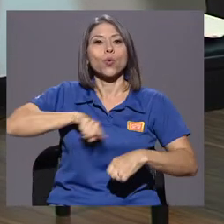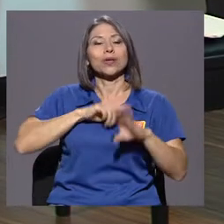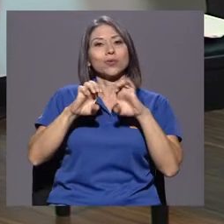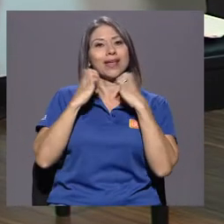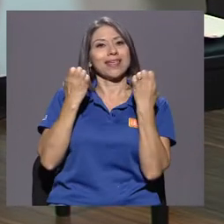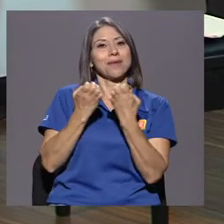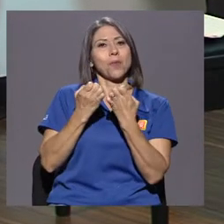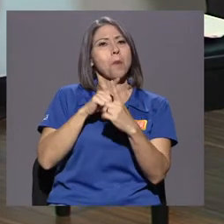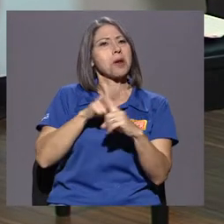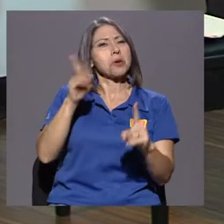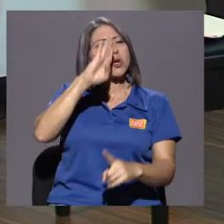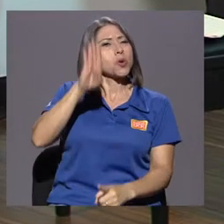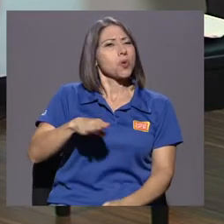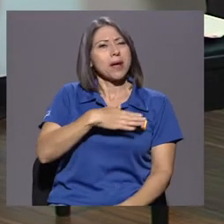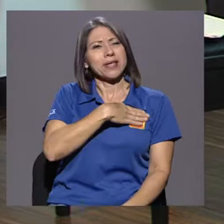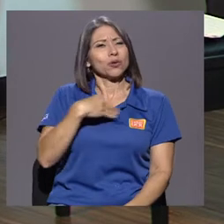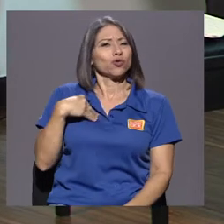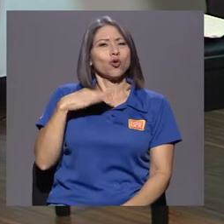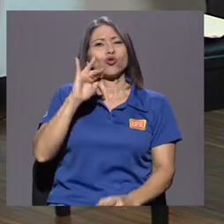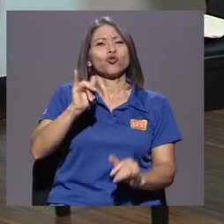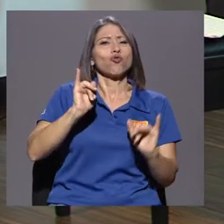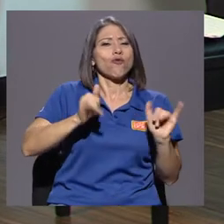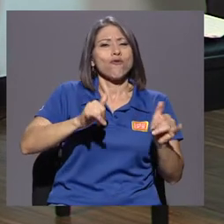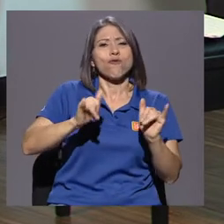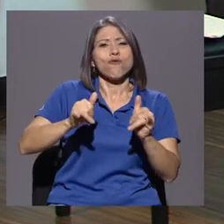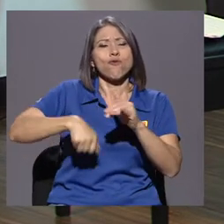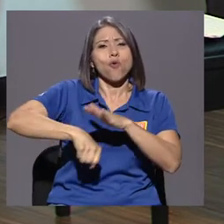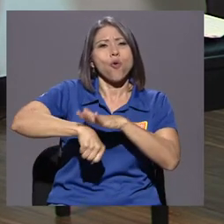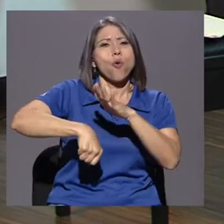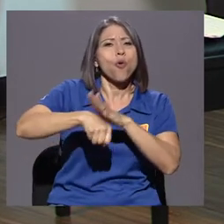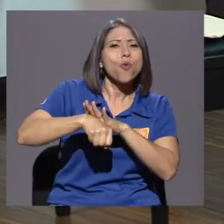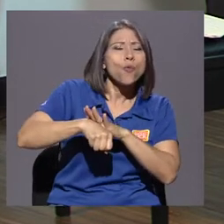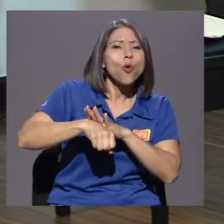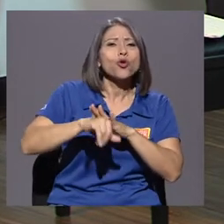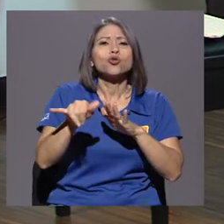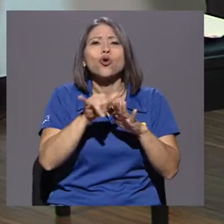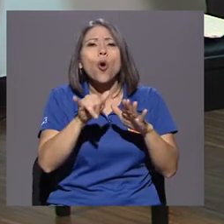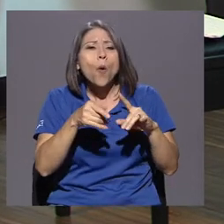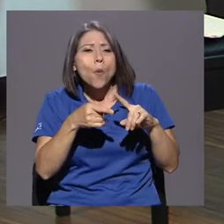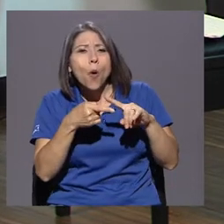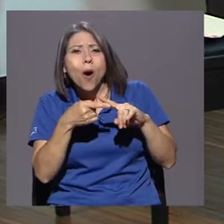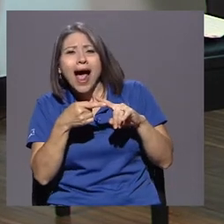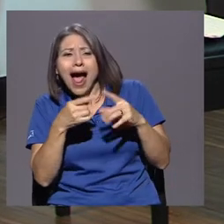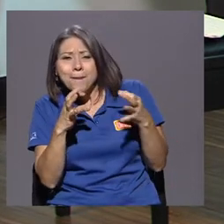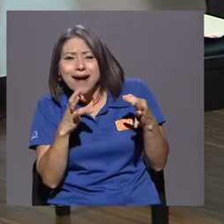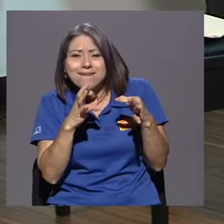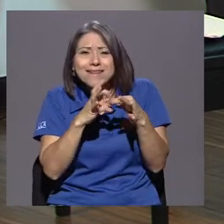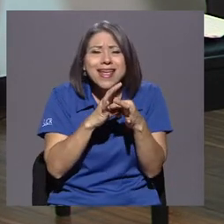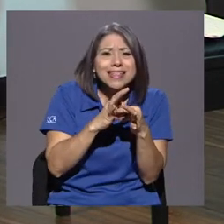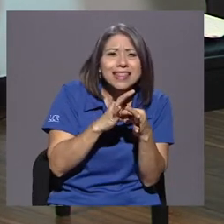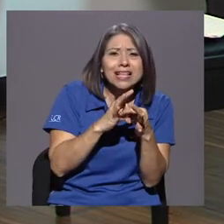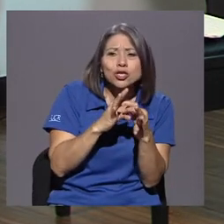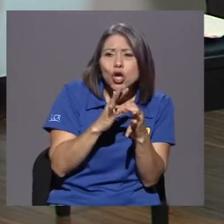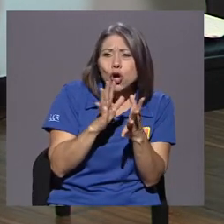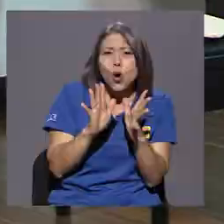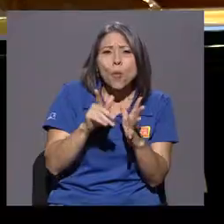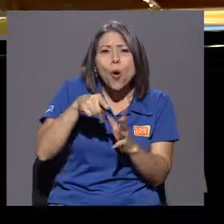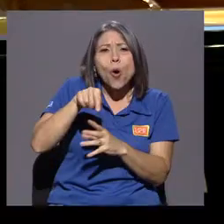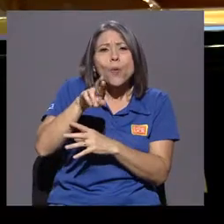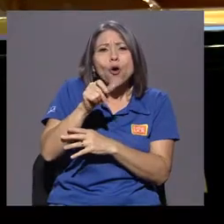nunca me gustó su fútbol amarretes profiláctico temeroso cicatero